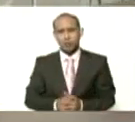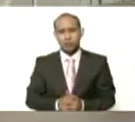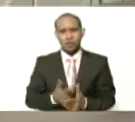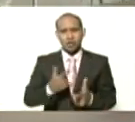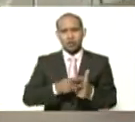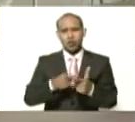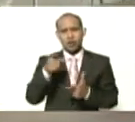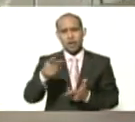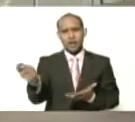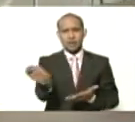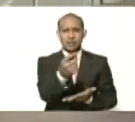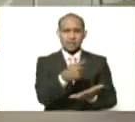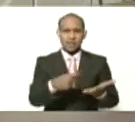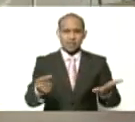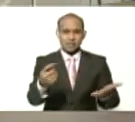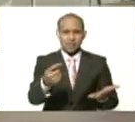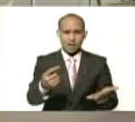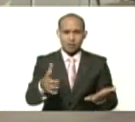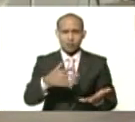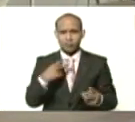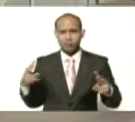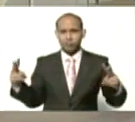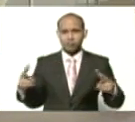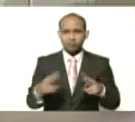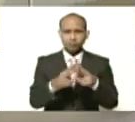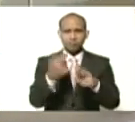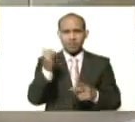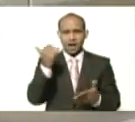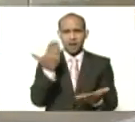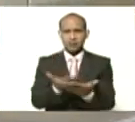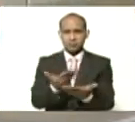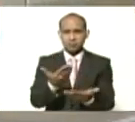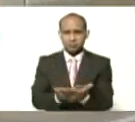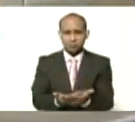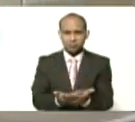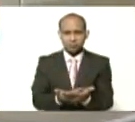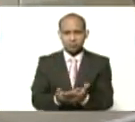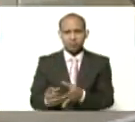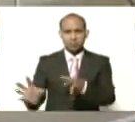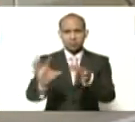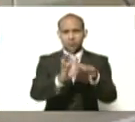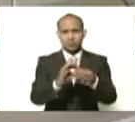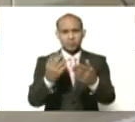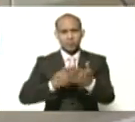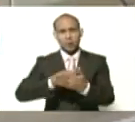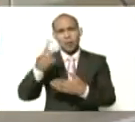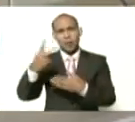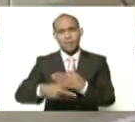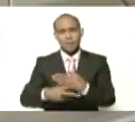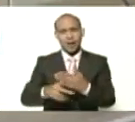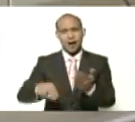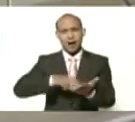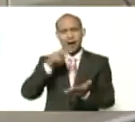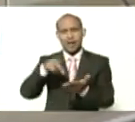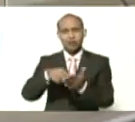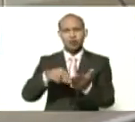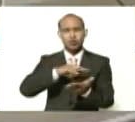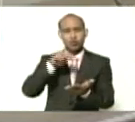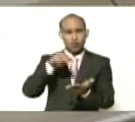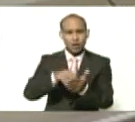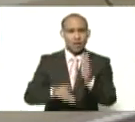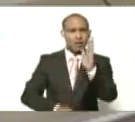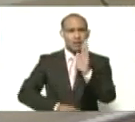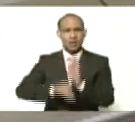diseño se ha tenido en cuenta, además, la conjunción del Plan Nacional de Desarrollo Económico y Social hasta